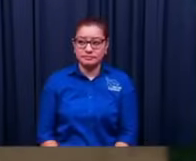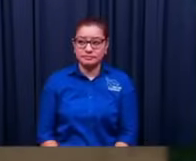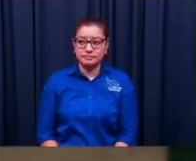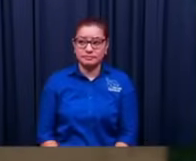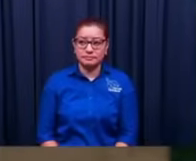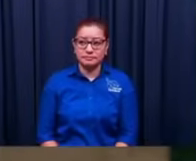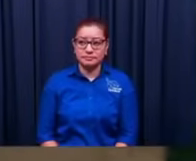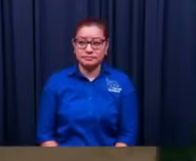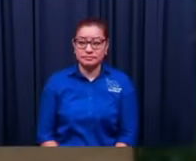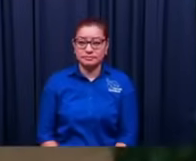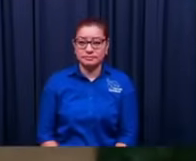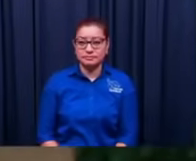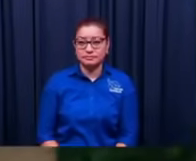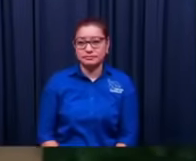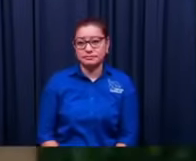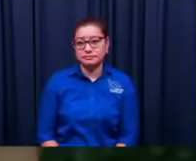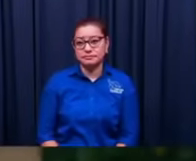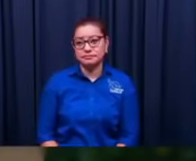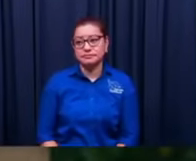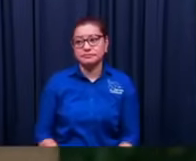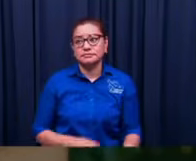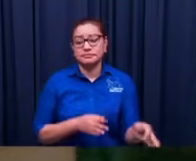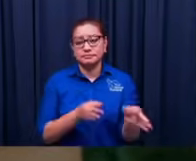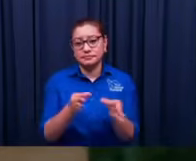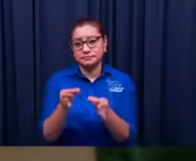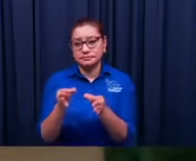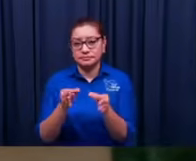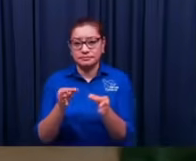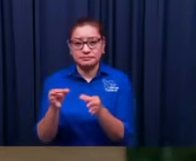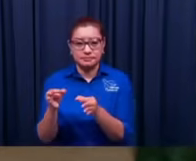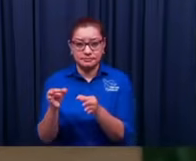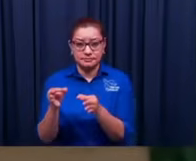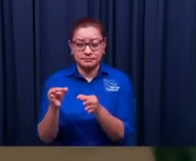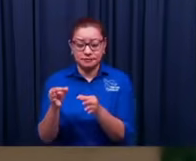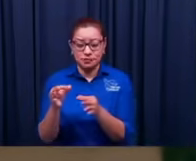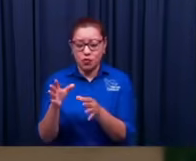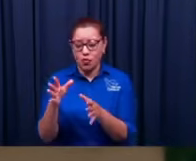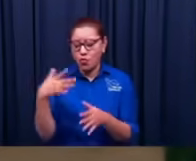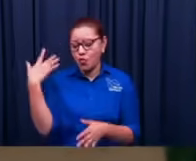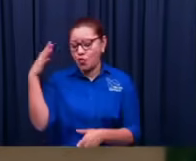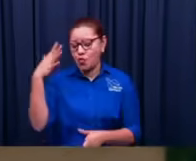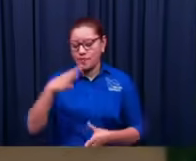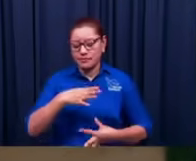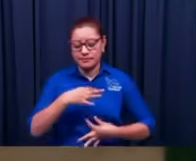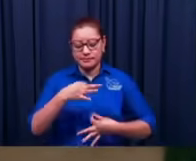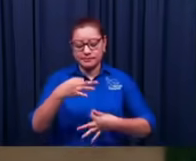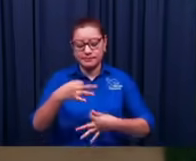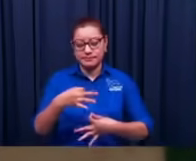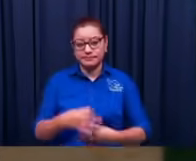Entonces, la explicación de esto es bien interesante.